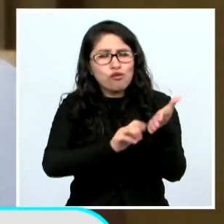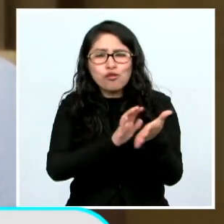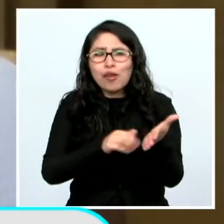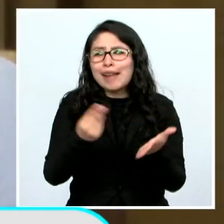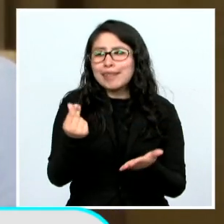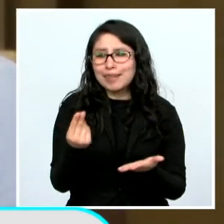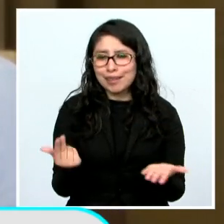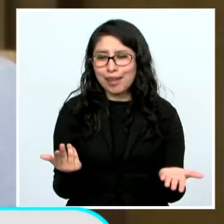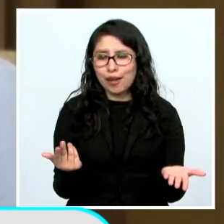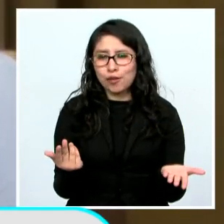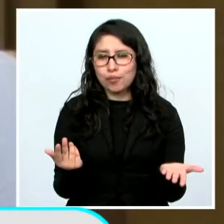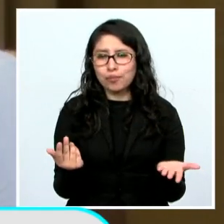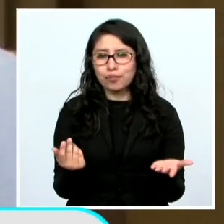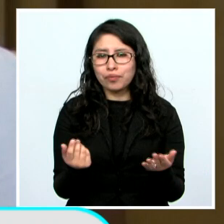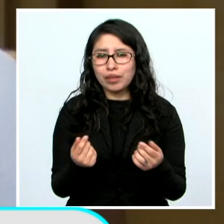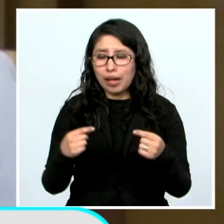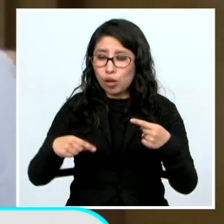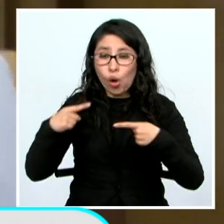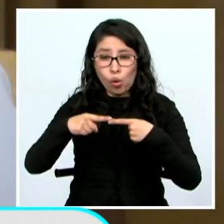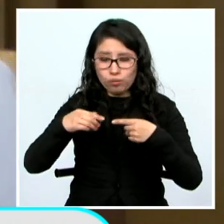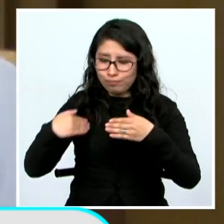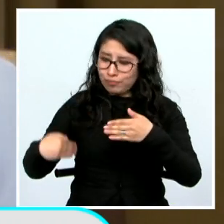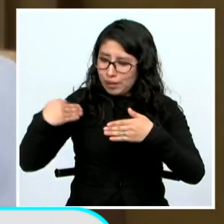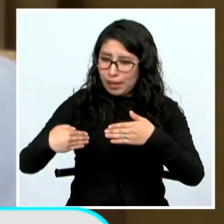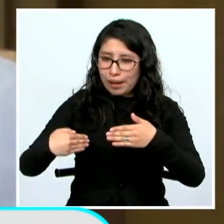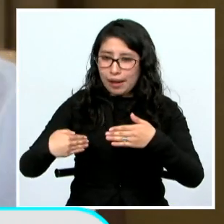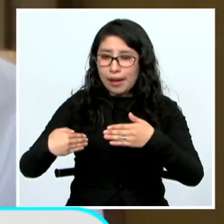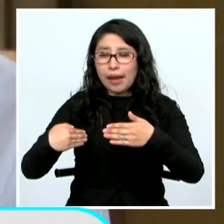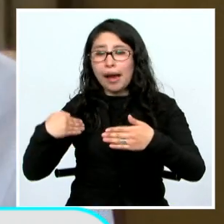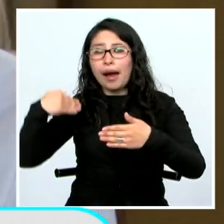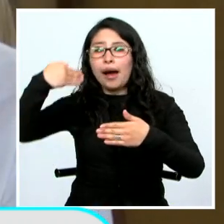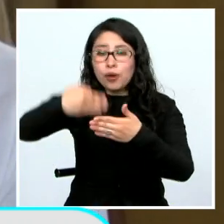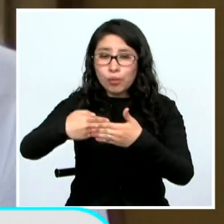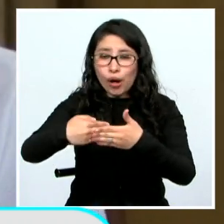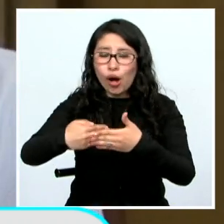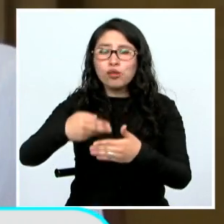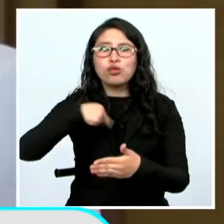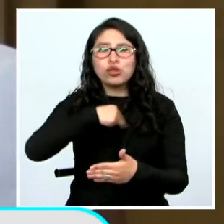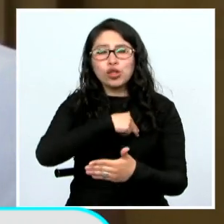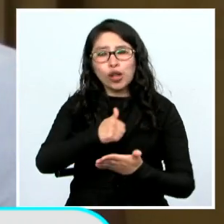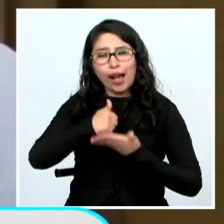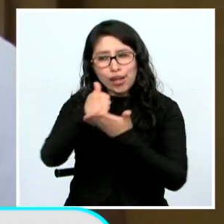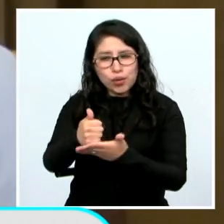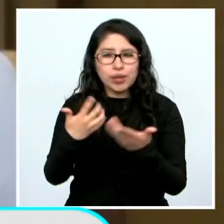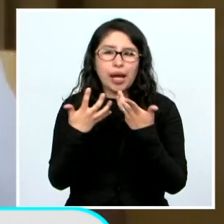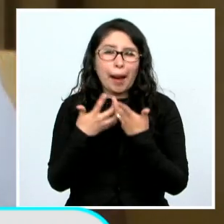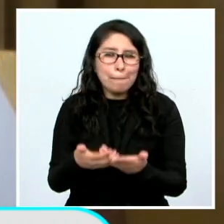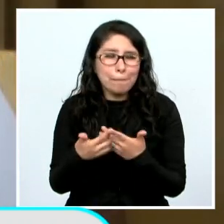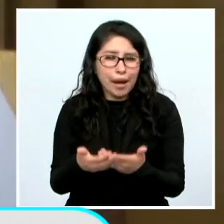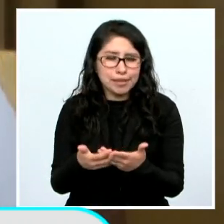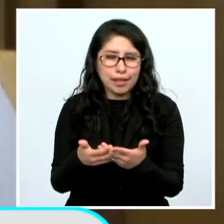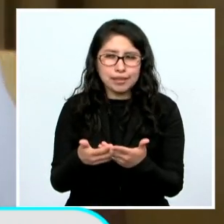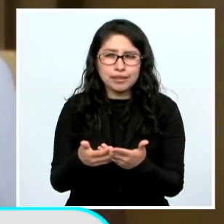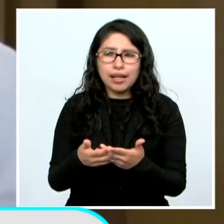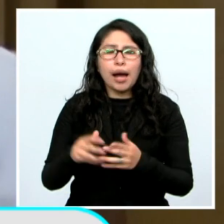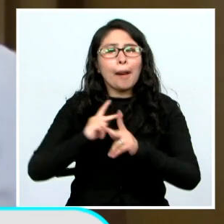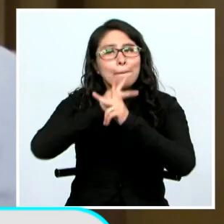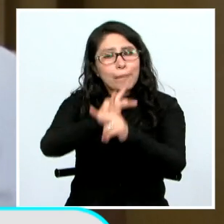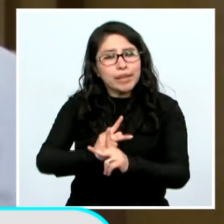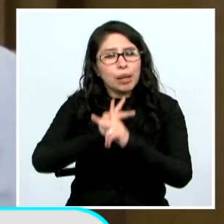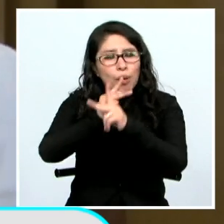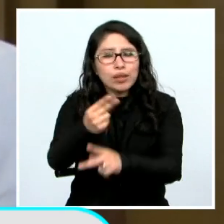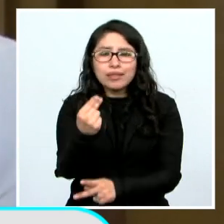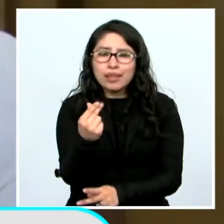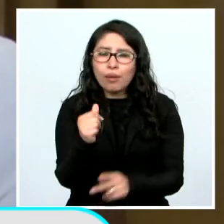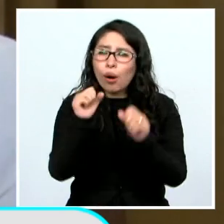Carlos. Entramos a la faceta de ayudar a las empresas con créditos para que puedan conservar los empleos para sus